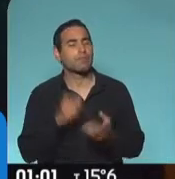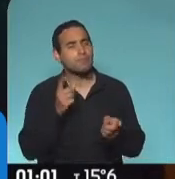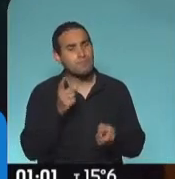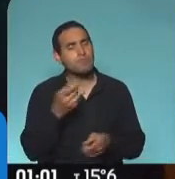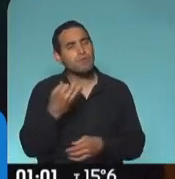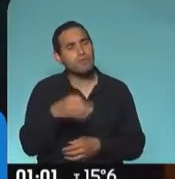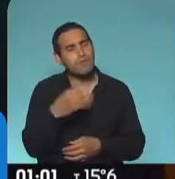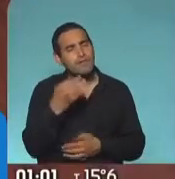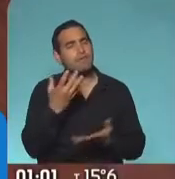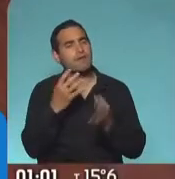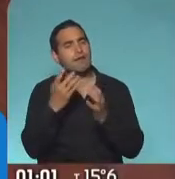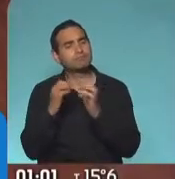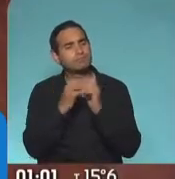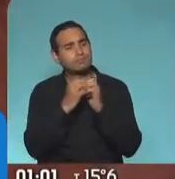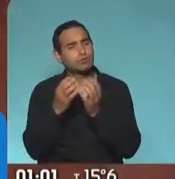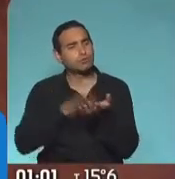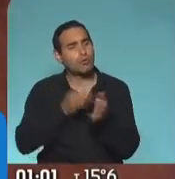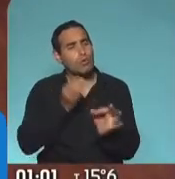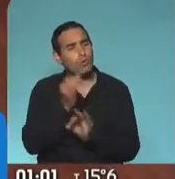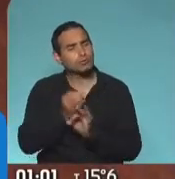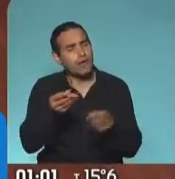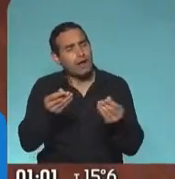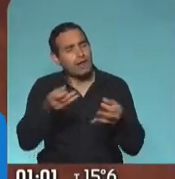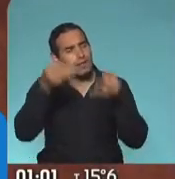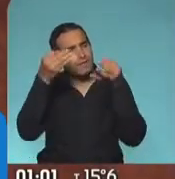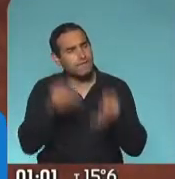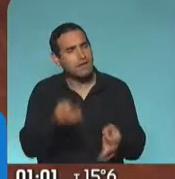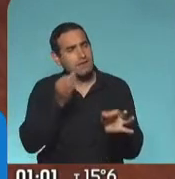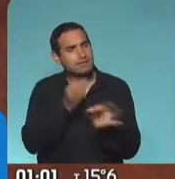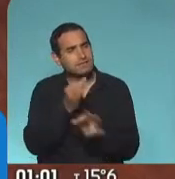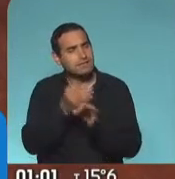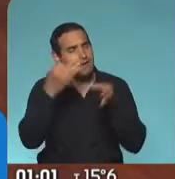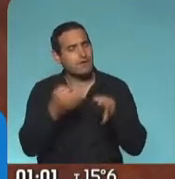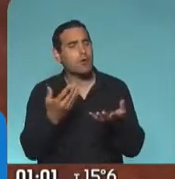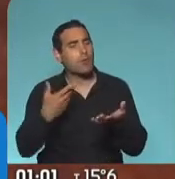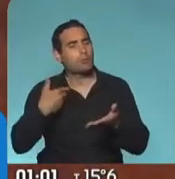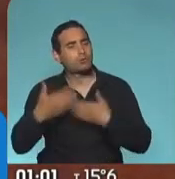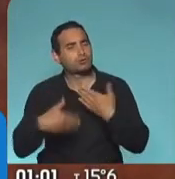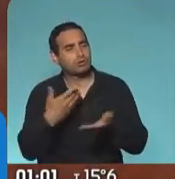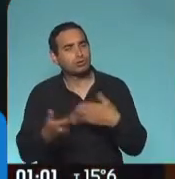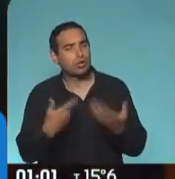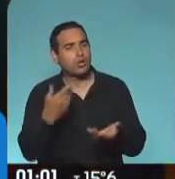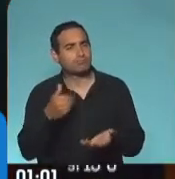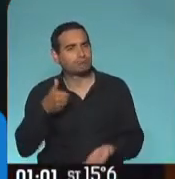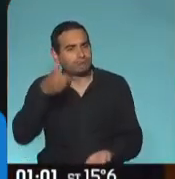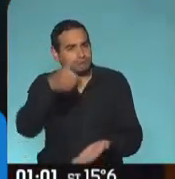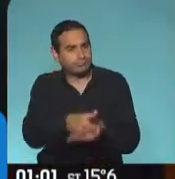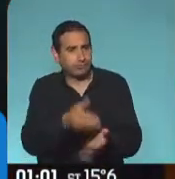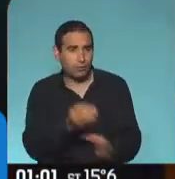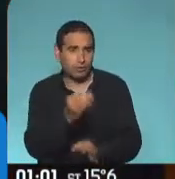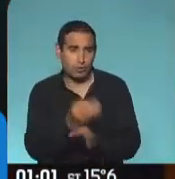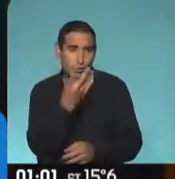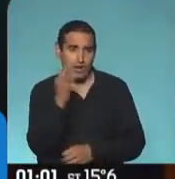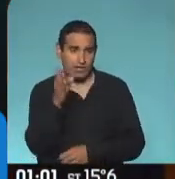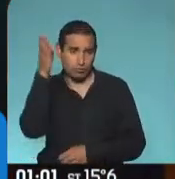tenemos que dar el debate de la educación de calidad de volver a transitar procesos de aumento de la inversión educativa que ha caído casi el